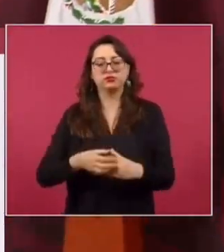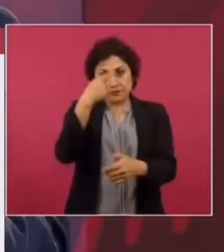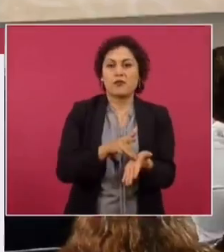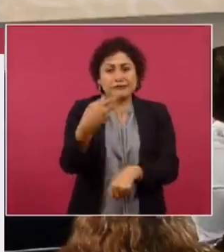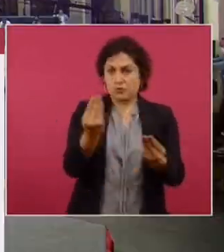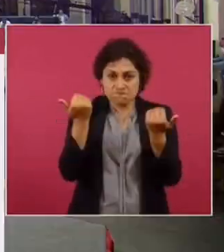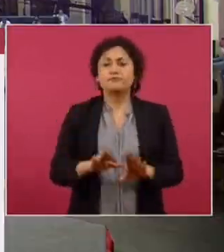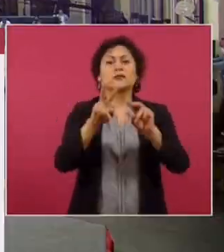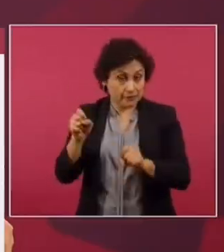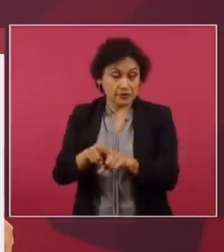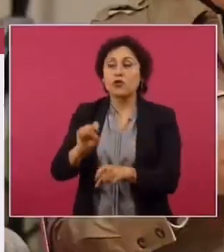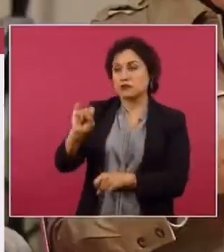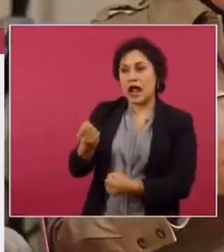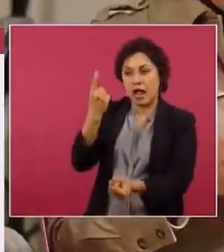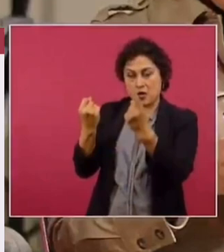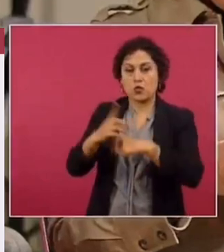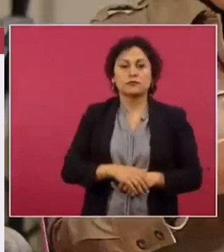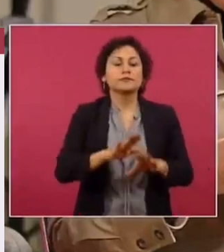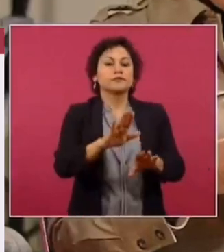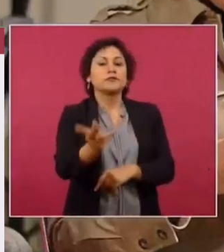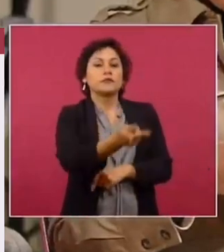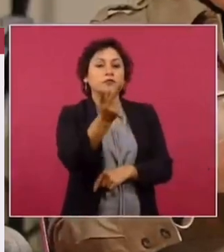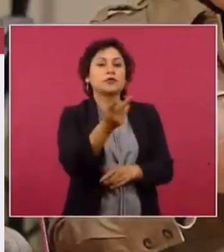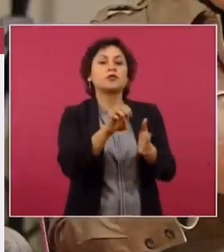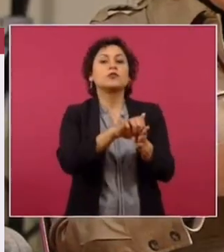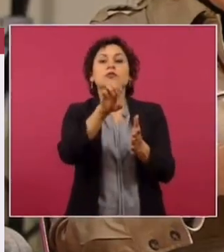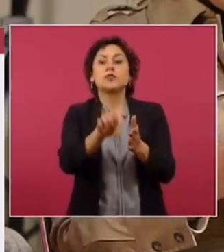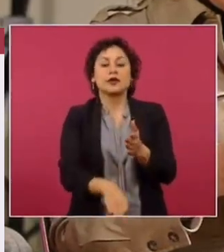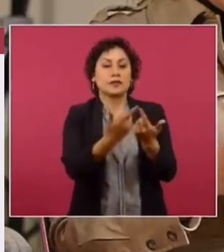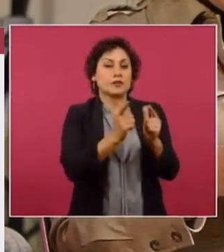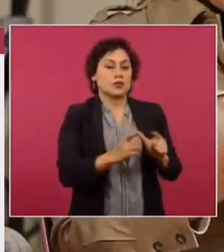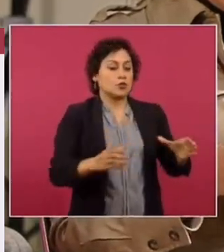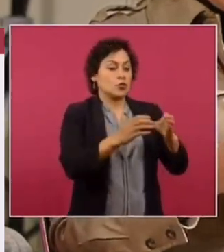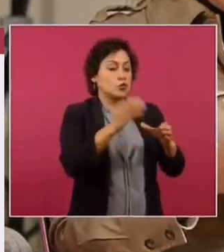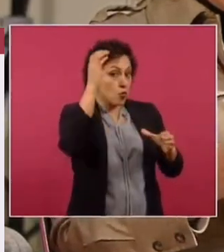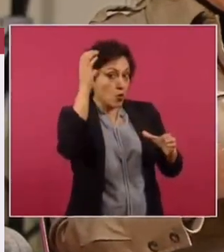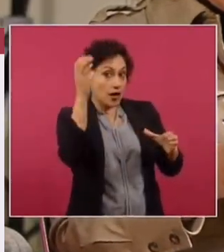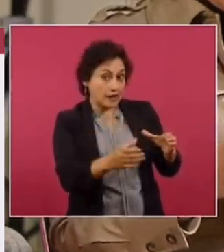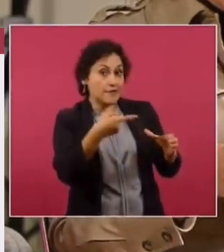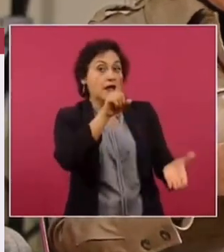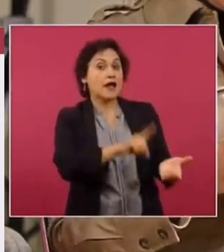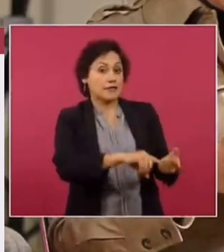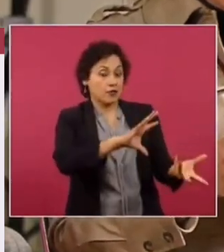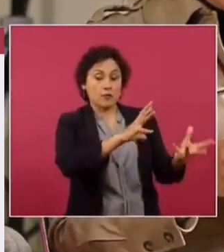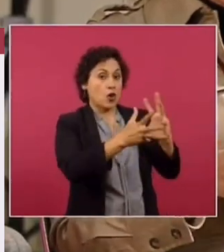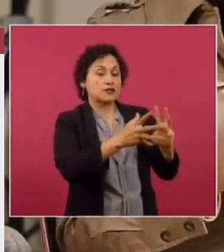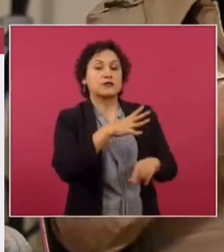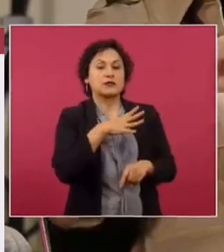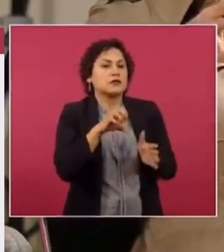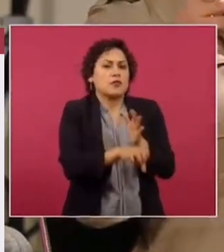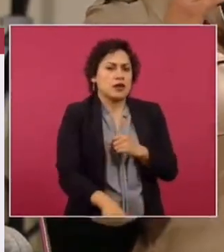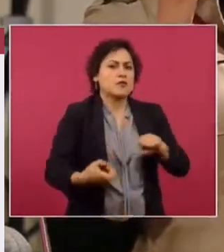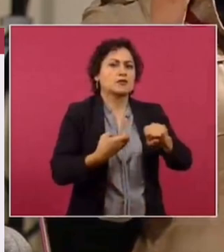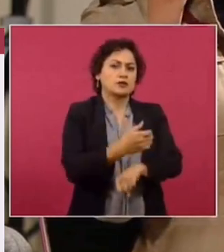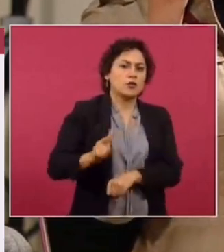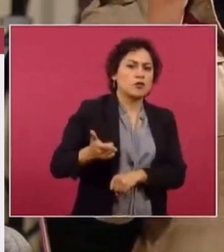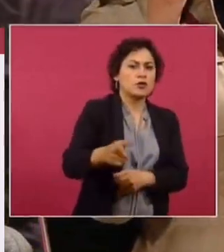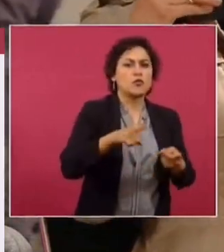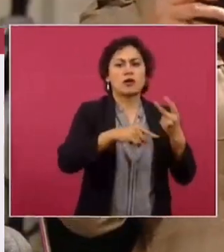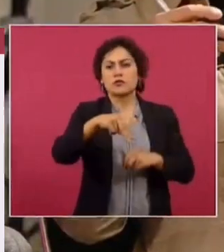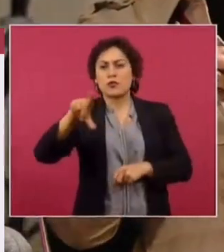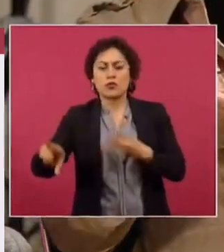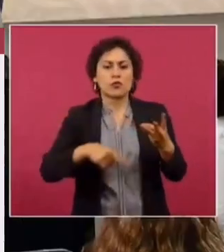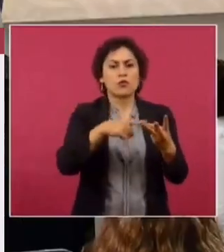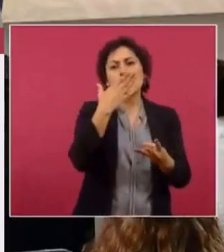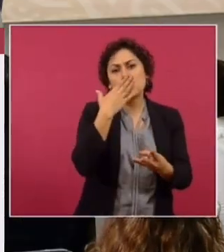La píldora de un rato. ¿Y qué tanto se puede atribuir al grado de penetración de grupos delictivos o de crimen organizado esta violencia que todavía prevalece, por ejemplo, en este estado como Guanajuato, como la zona norte de Nuevo León,